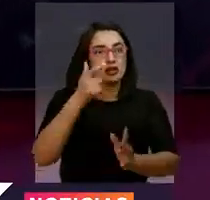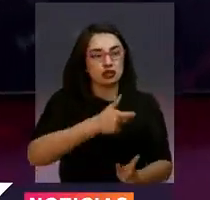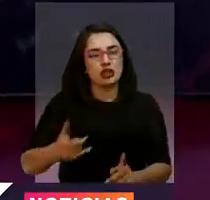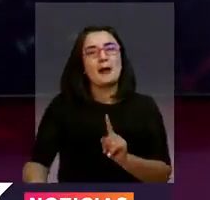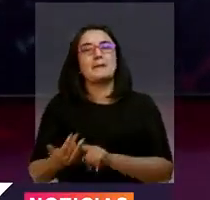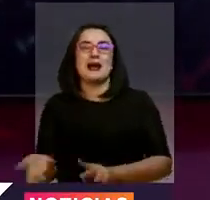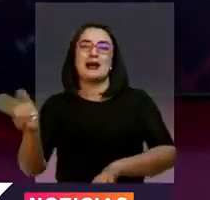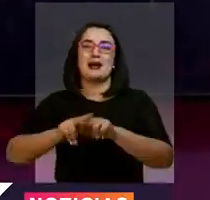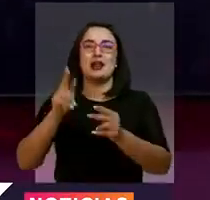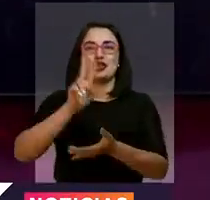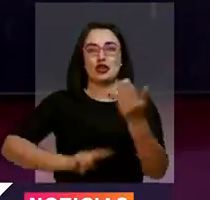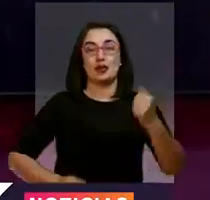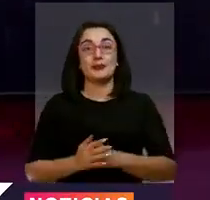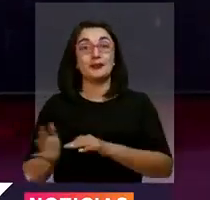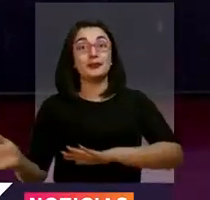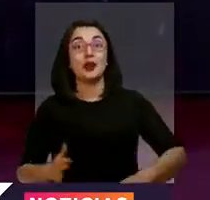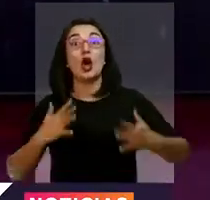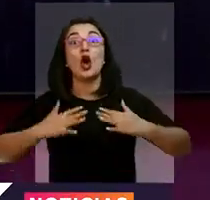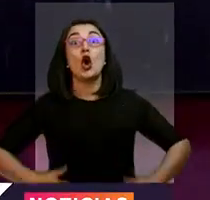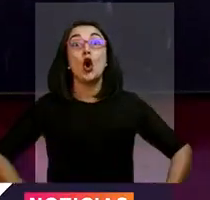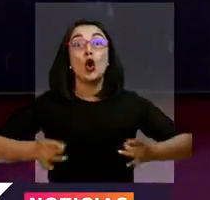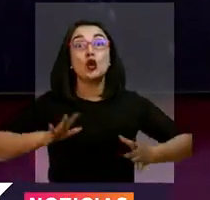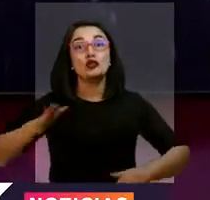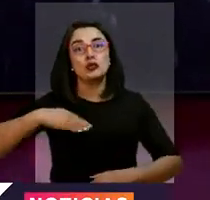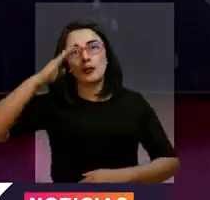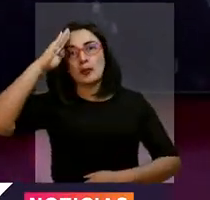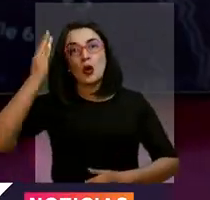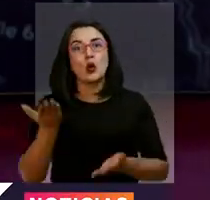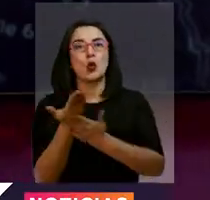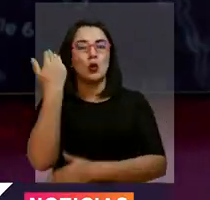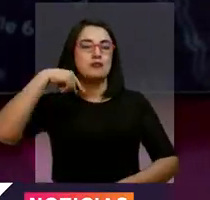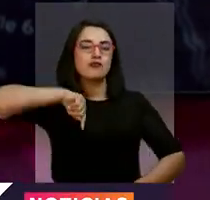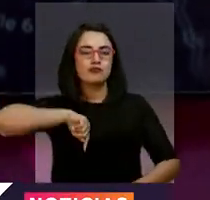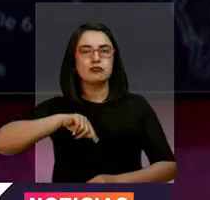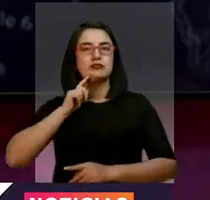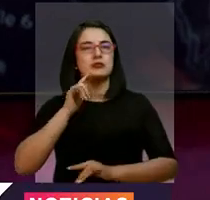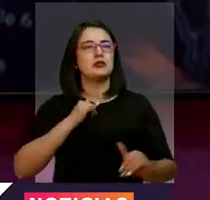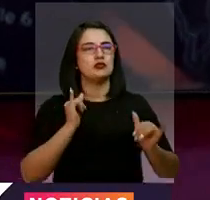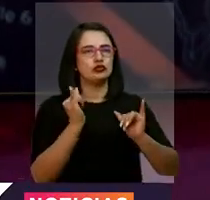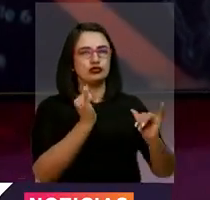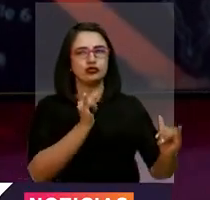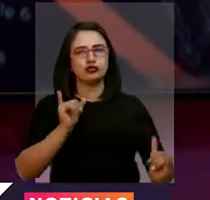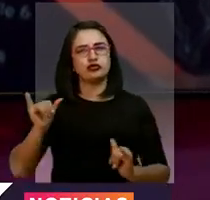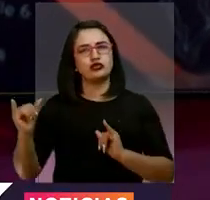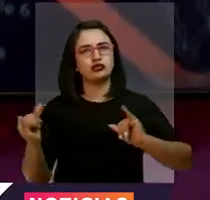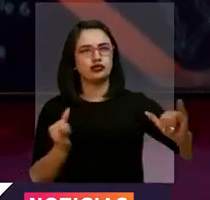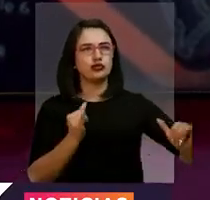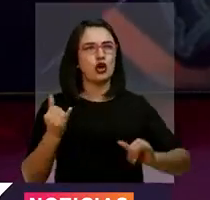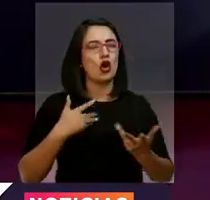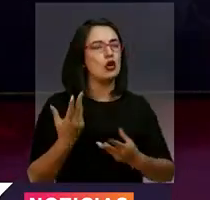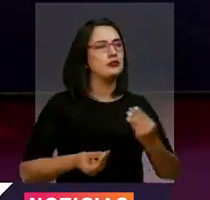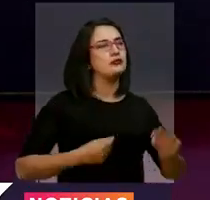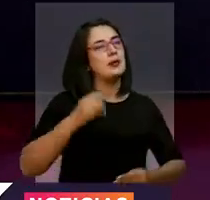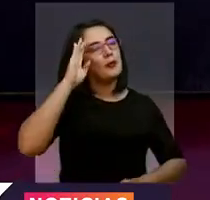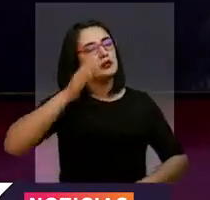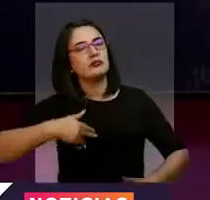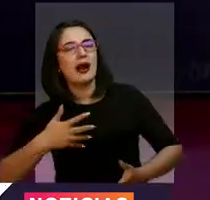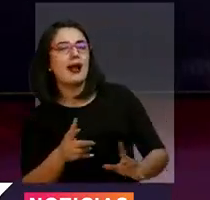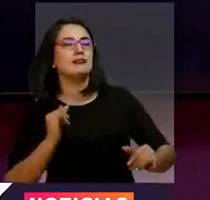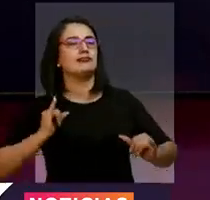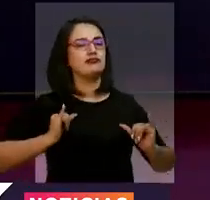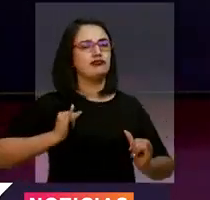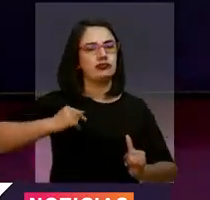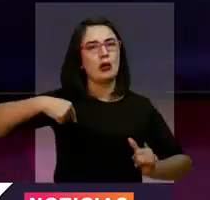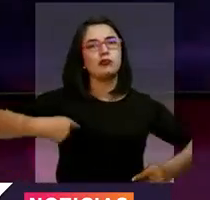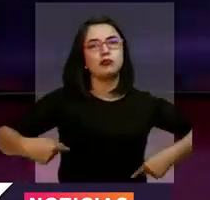Los uniformes de la policía ahora tendrán cámaras corporales con las que podrán registrar los procedimientos que hagan los oficiales. Esto hace parte